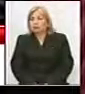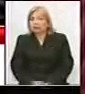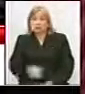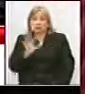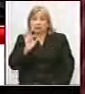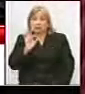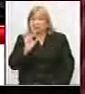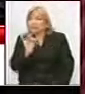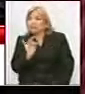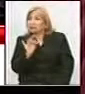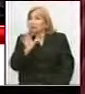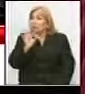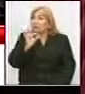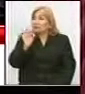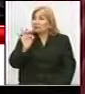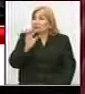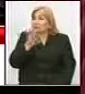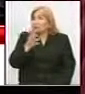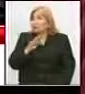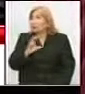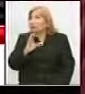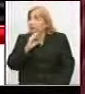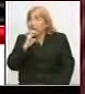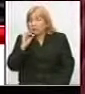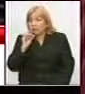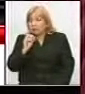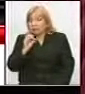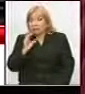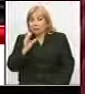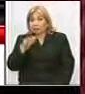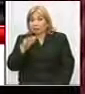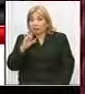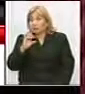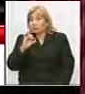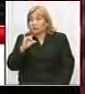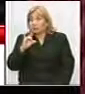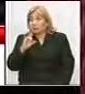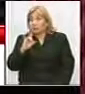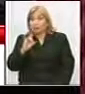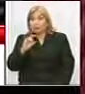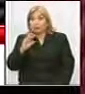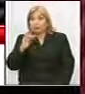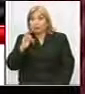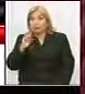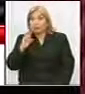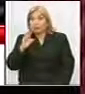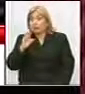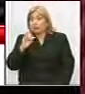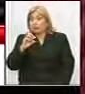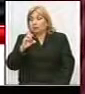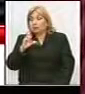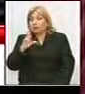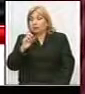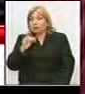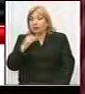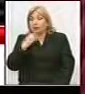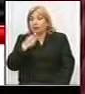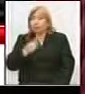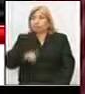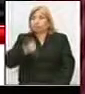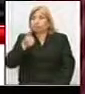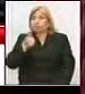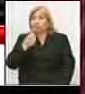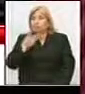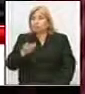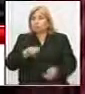98, 99 más o menos, ¿no? ¿Y también de Chimpún? Sí, también de Chimpún. ¿Marco Palomino Peña? Gerente general actual de la